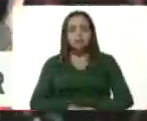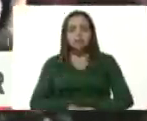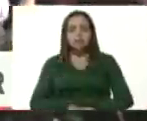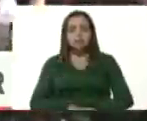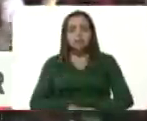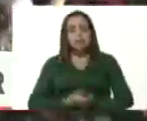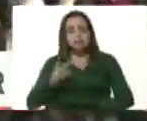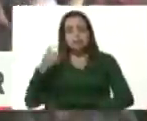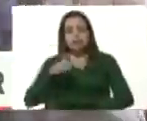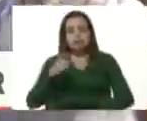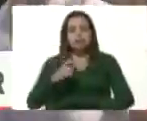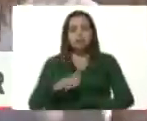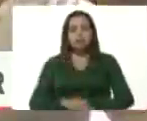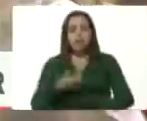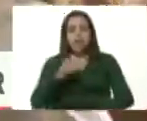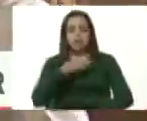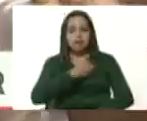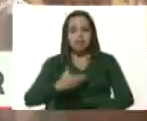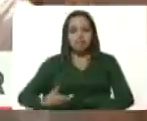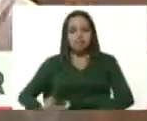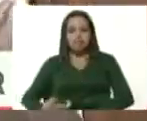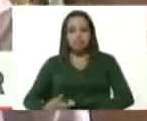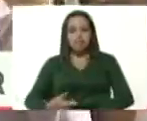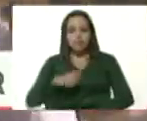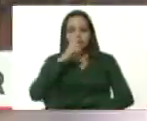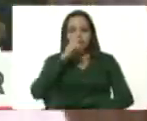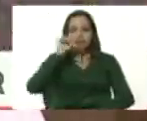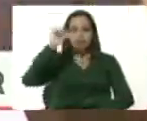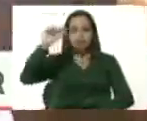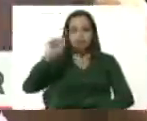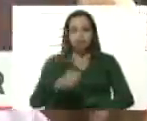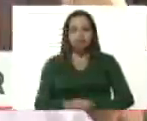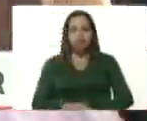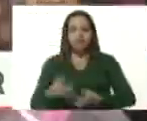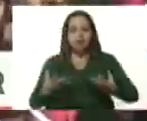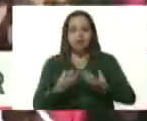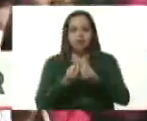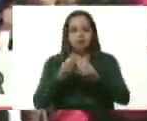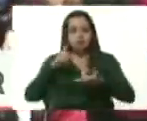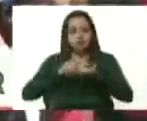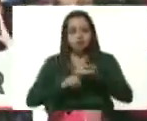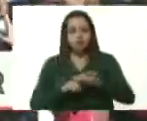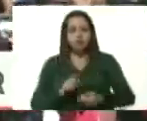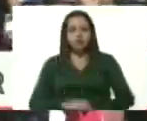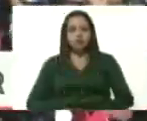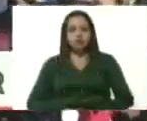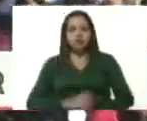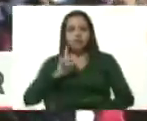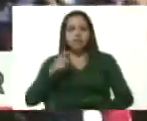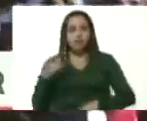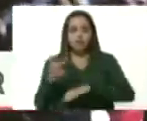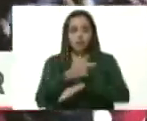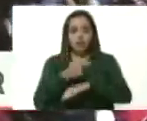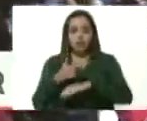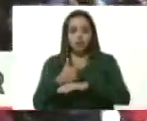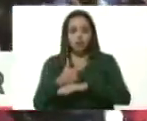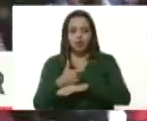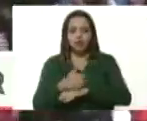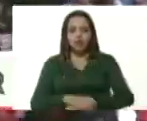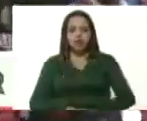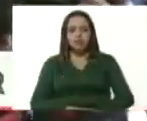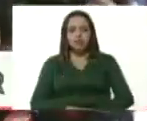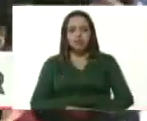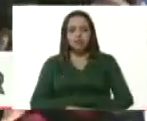tienen ustedes al presidente constitucional Nicolás Maduro en compañía de la primera combatiente, el gobernador Rafael Lacaba, en lo que